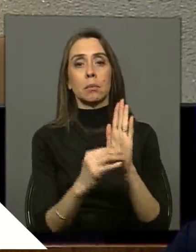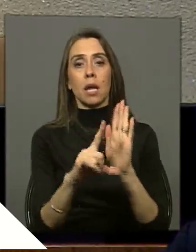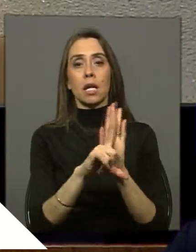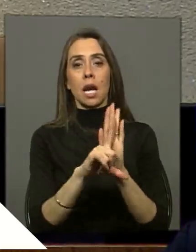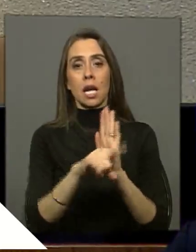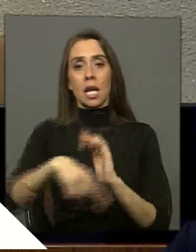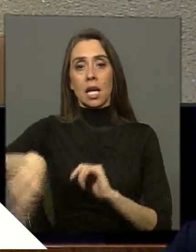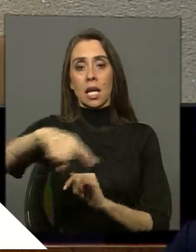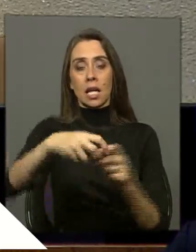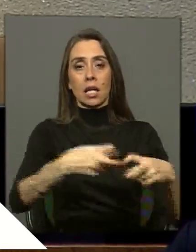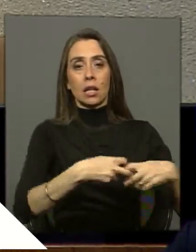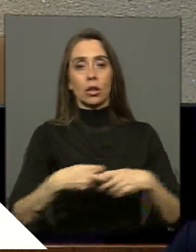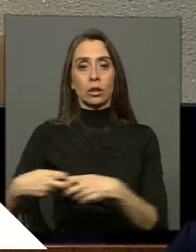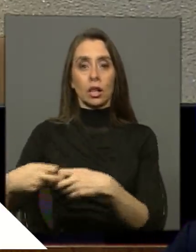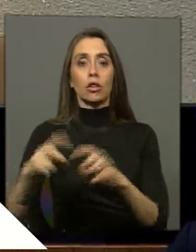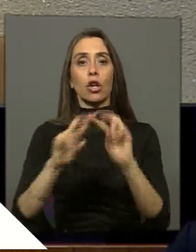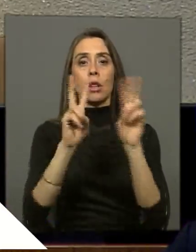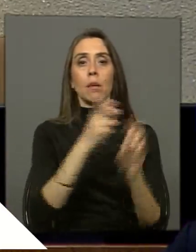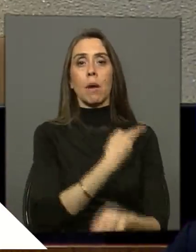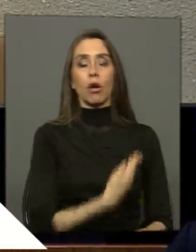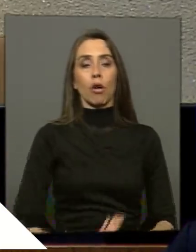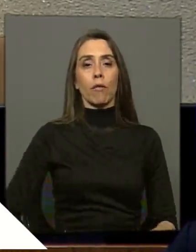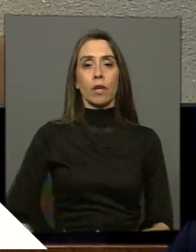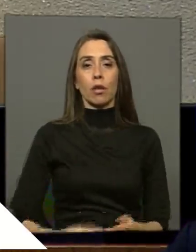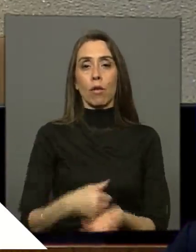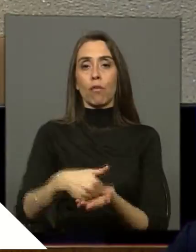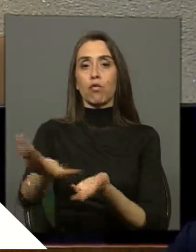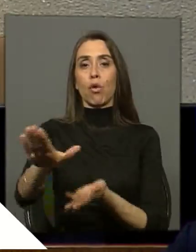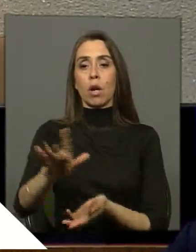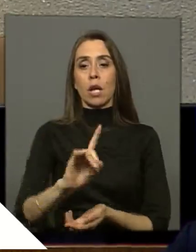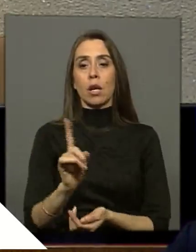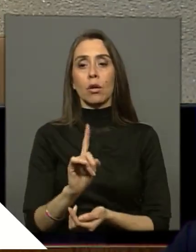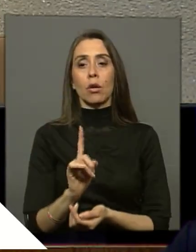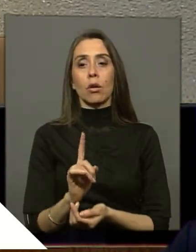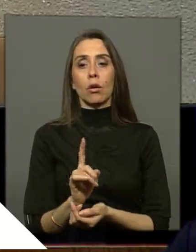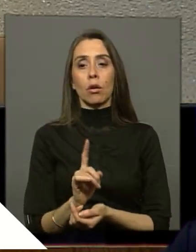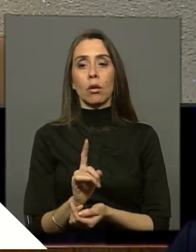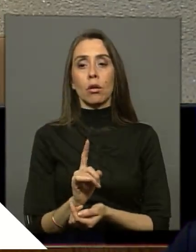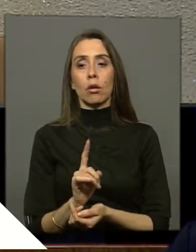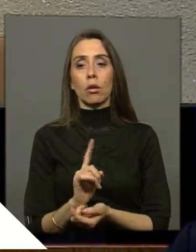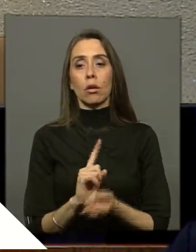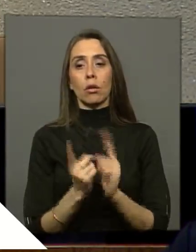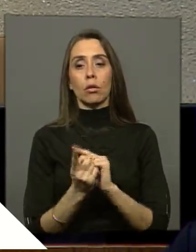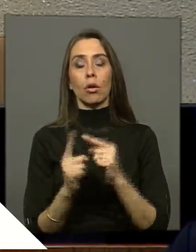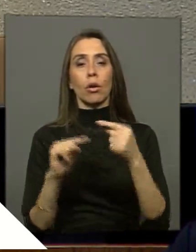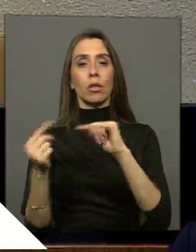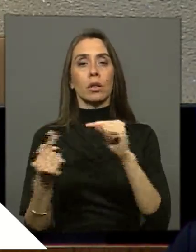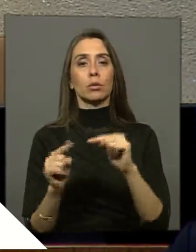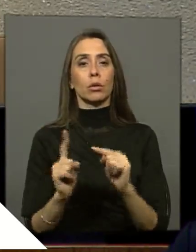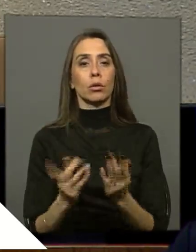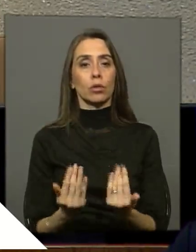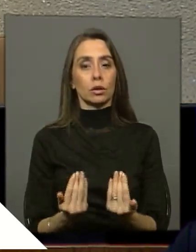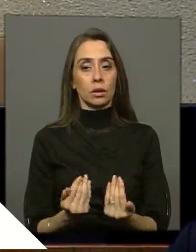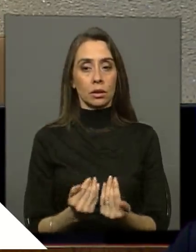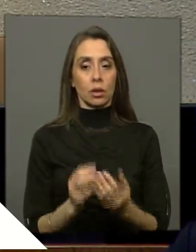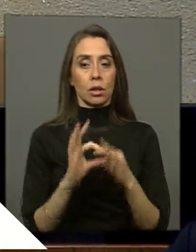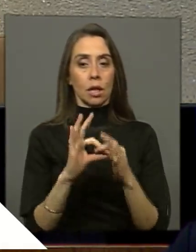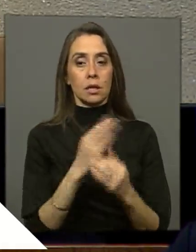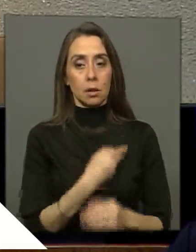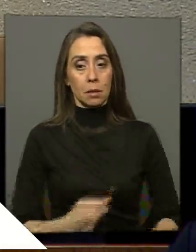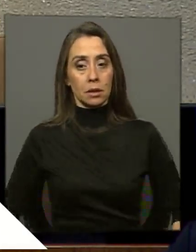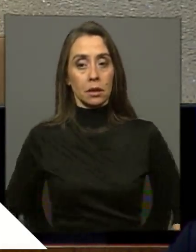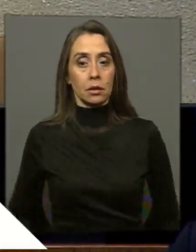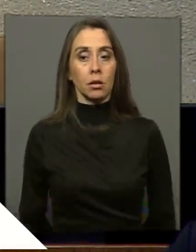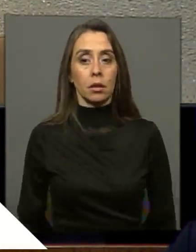Fueron ellos. No es un tema que el gobierno nos haya dejado afuera para que no entremos en un debate innecesario. Gracias, presidente.